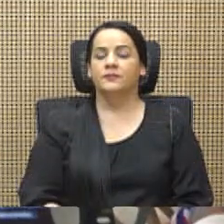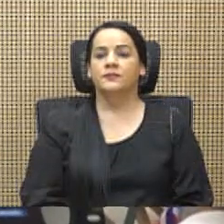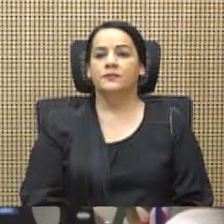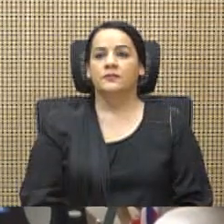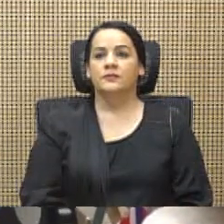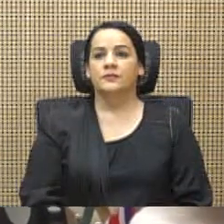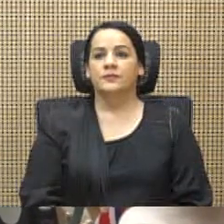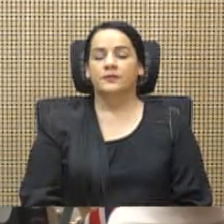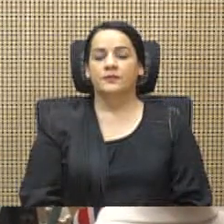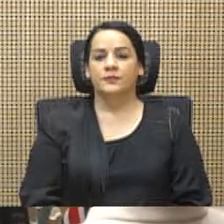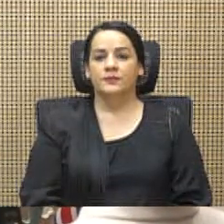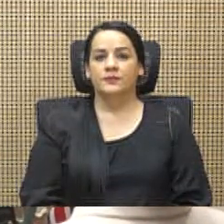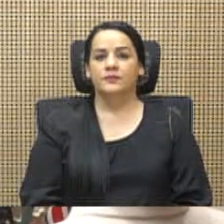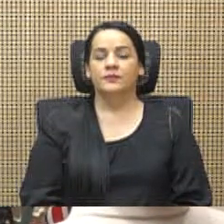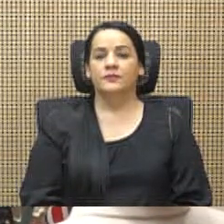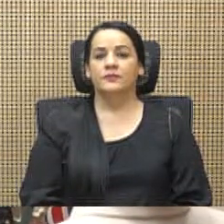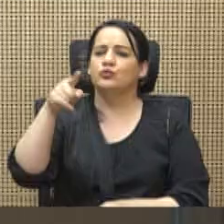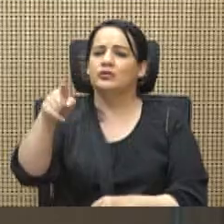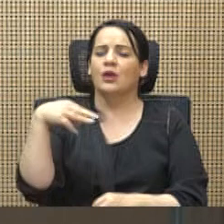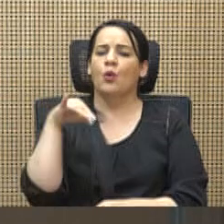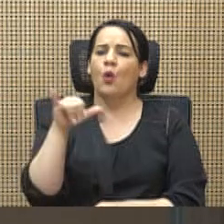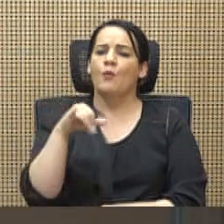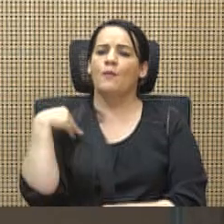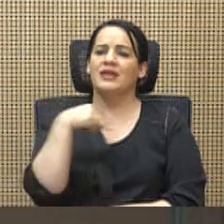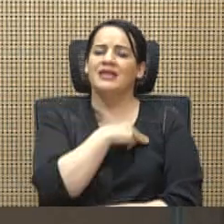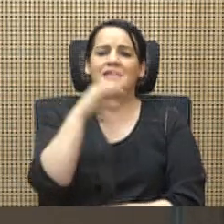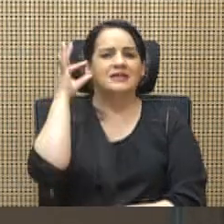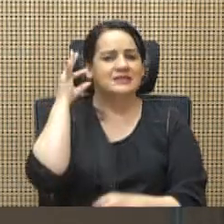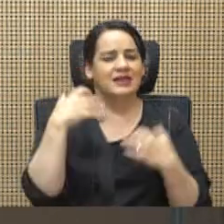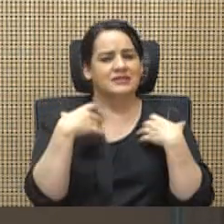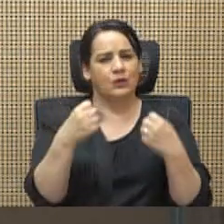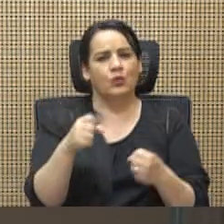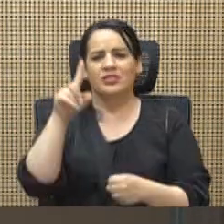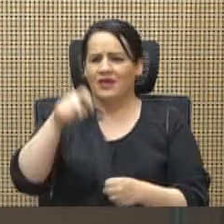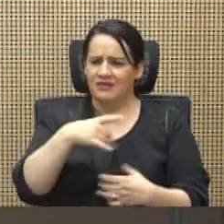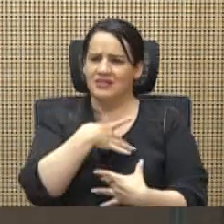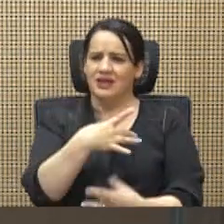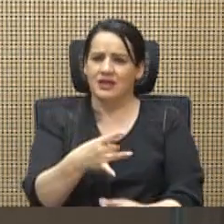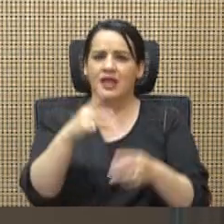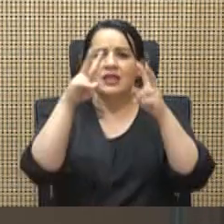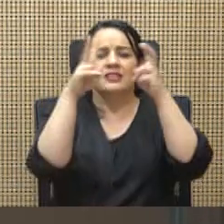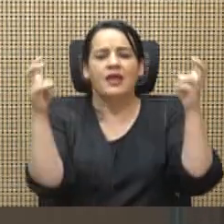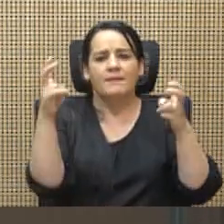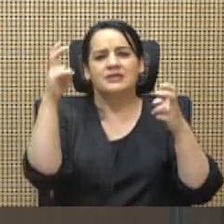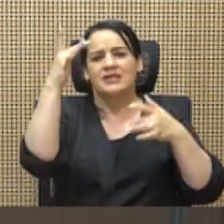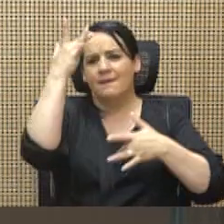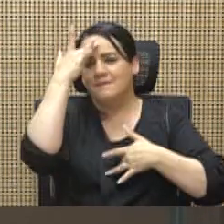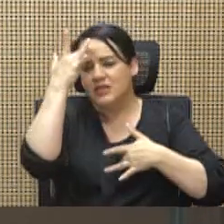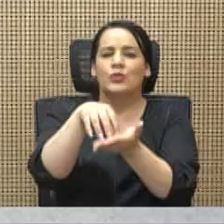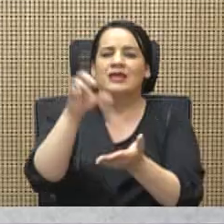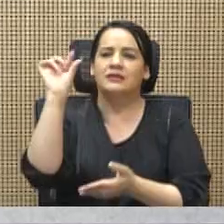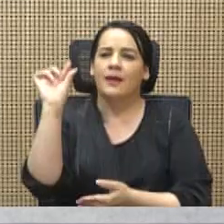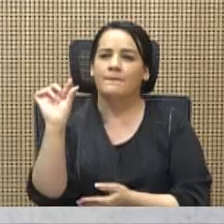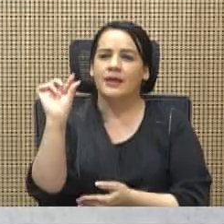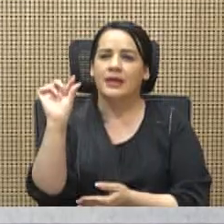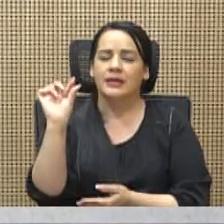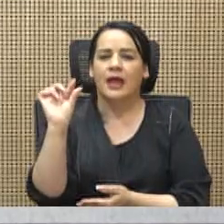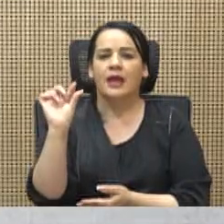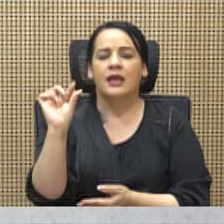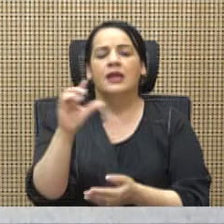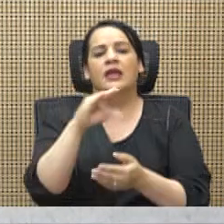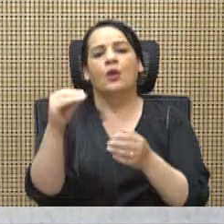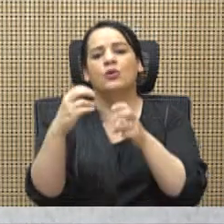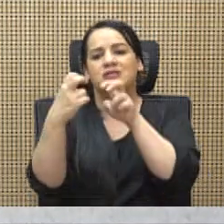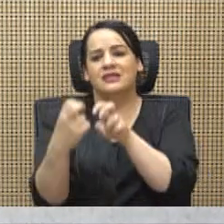para atender la emergencia del COVID-19. La diputada liberacionista Andrea Álvarez lamentó la posición de la ministra y